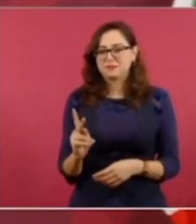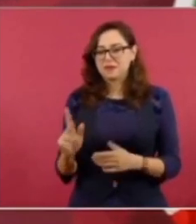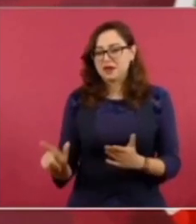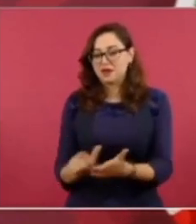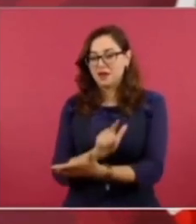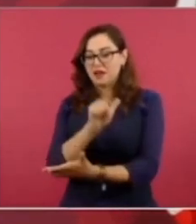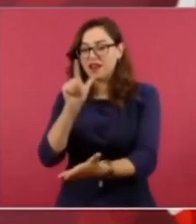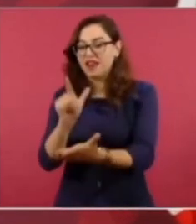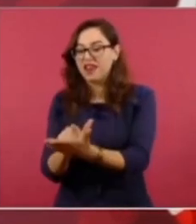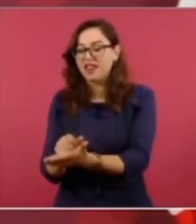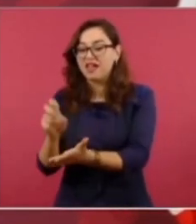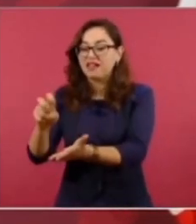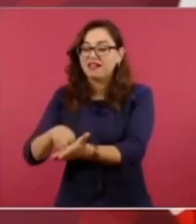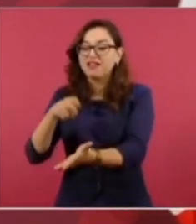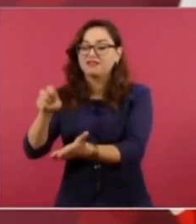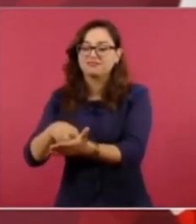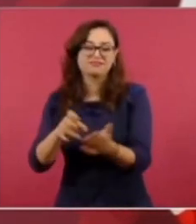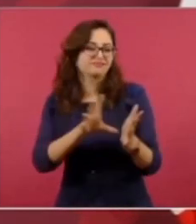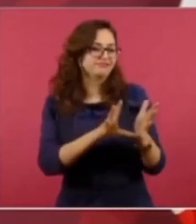una chicanada, ¿no?